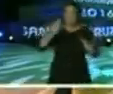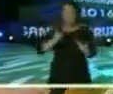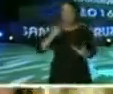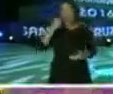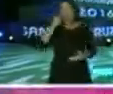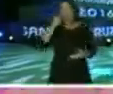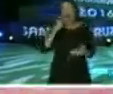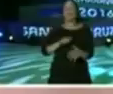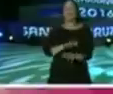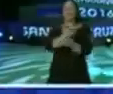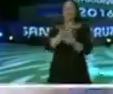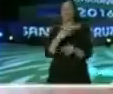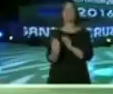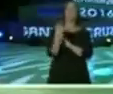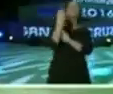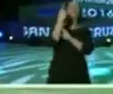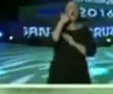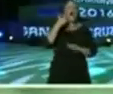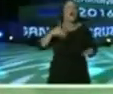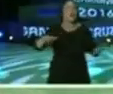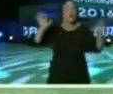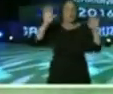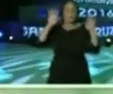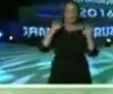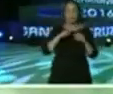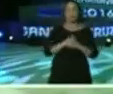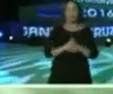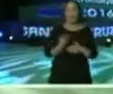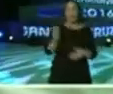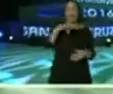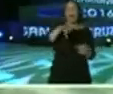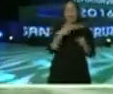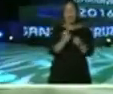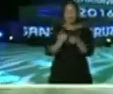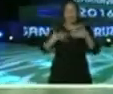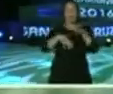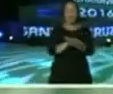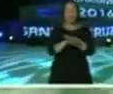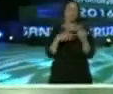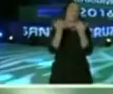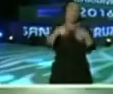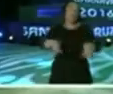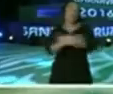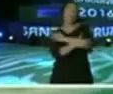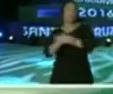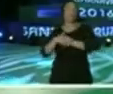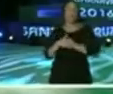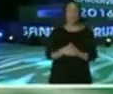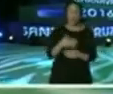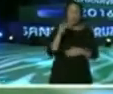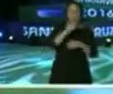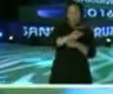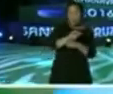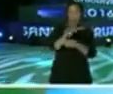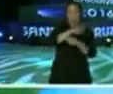cuela. La paga para exención social, que el pobre se haga su festival, a guardería poder